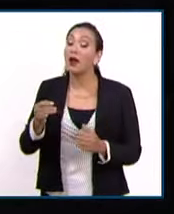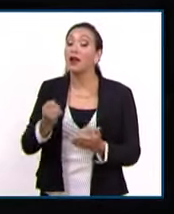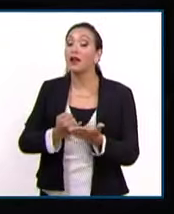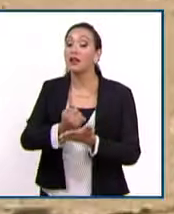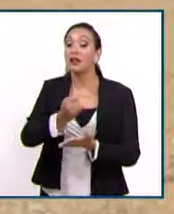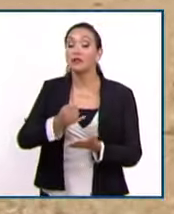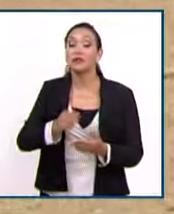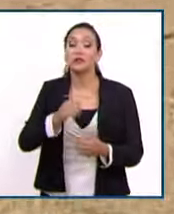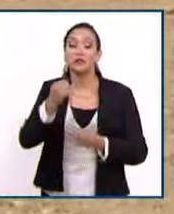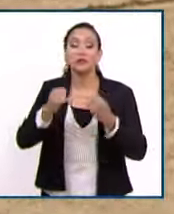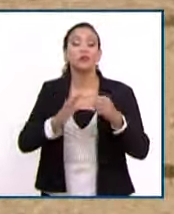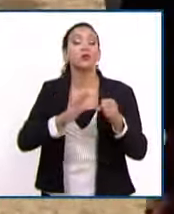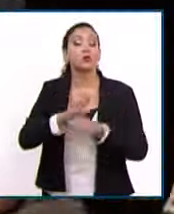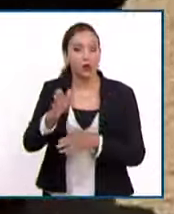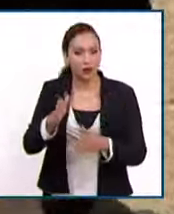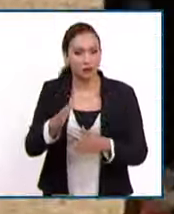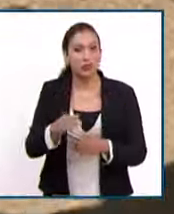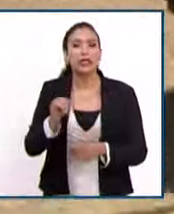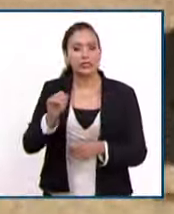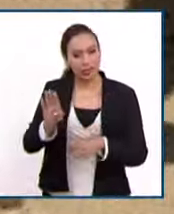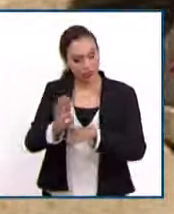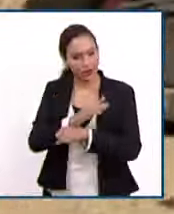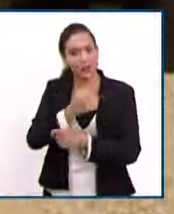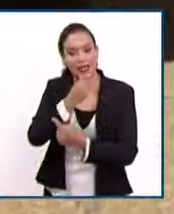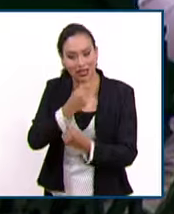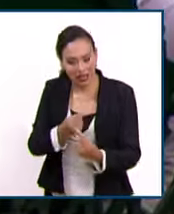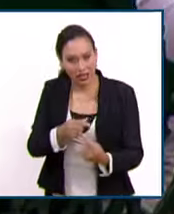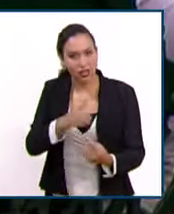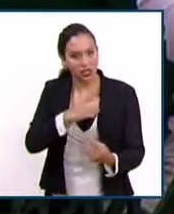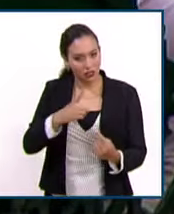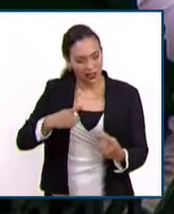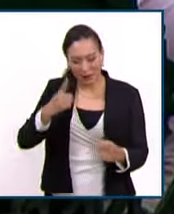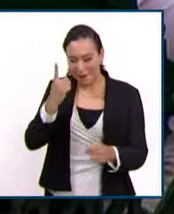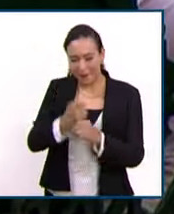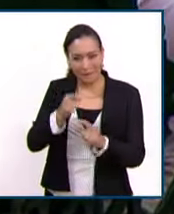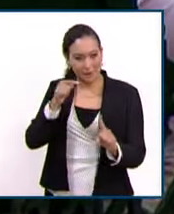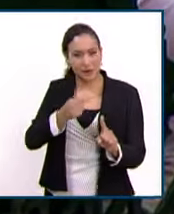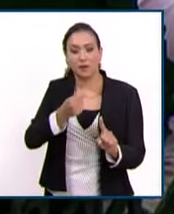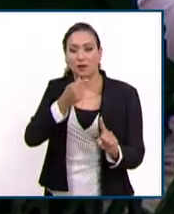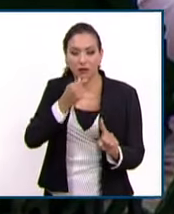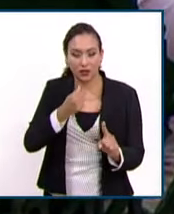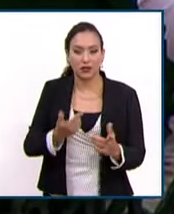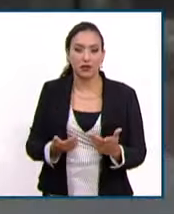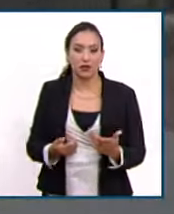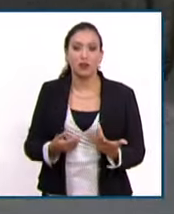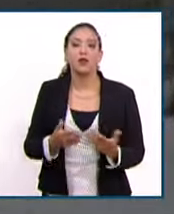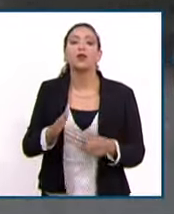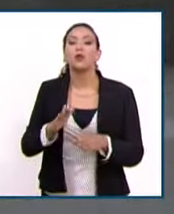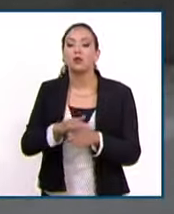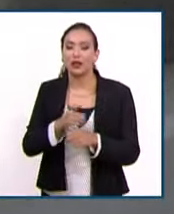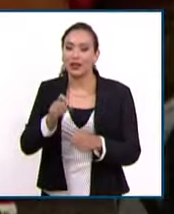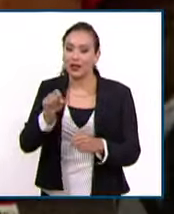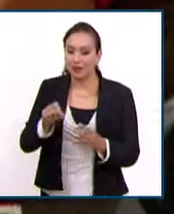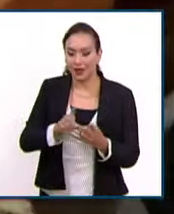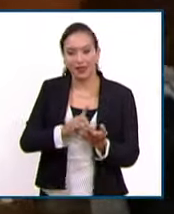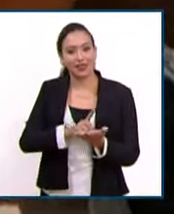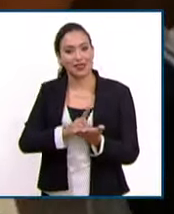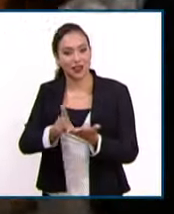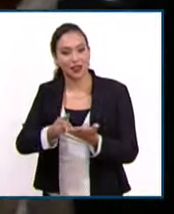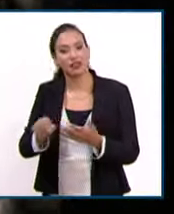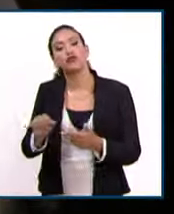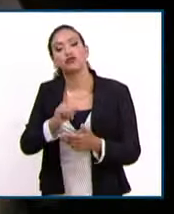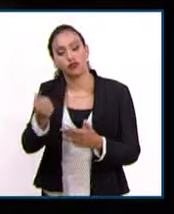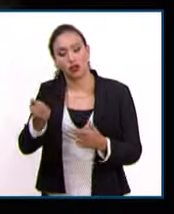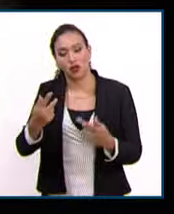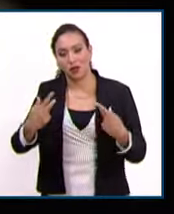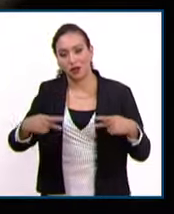sus intereses o derechos, dado el vínculo jurídico entre el derecho sustantivo de la persona menor de edad con los derechos de alguna de las partes en el